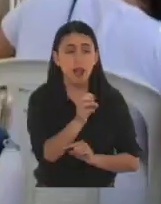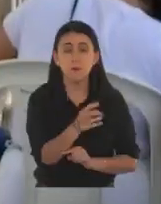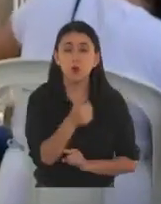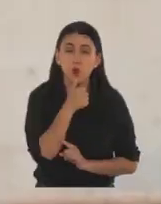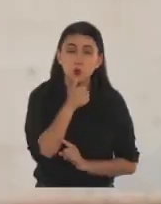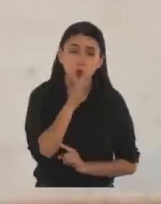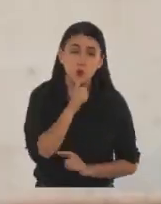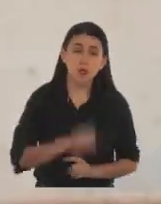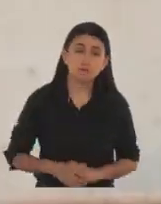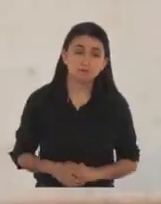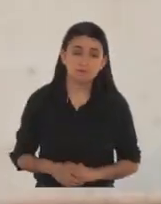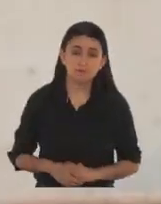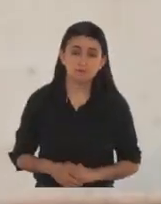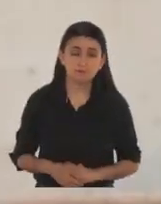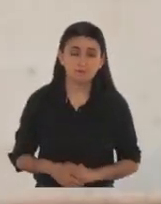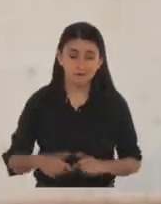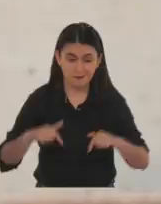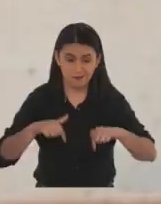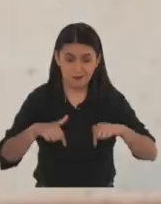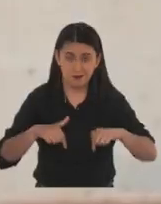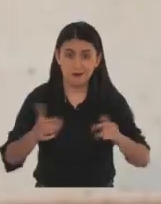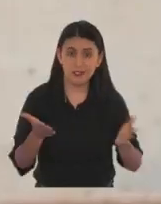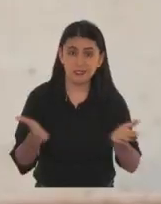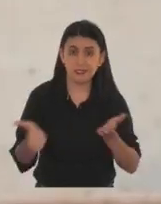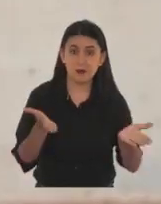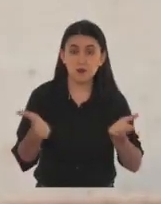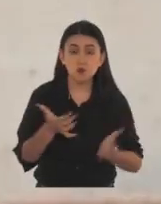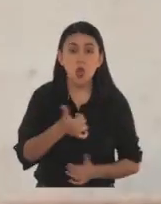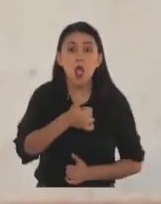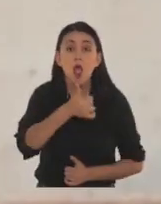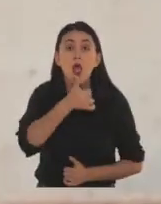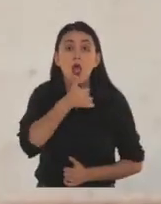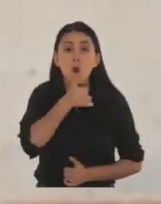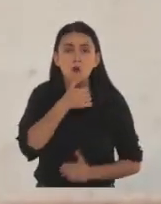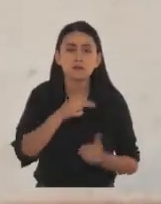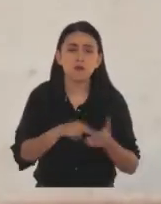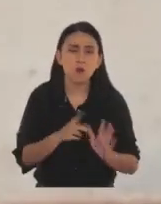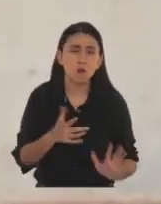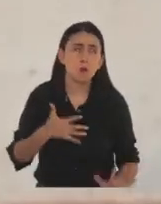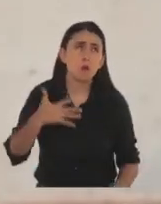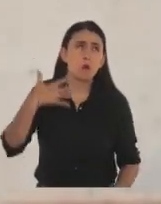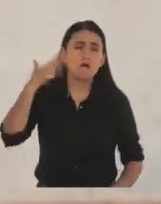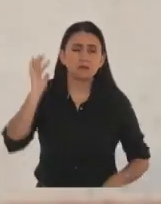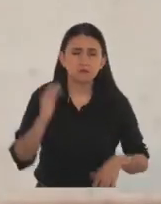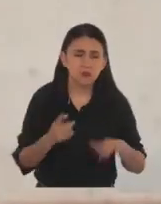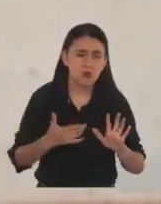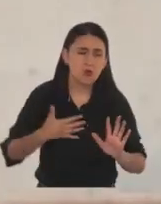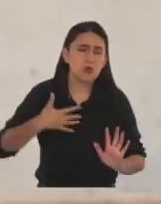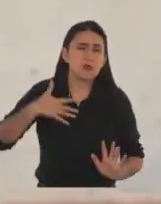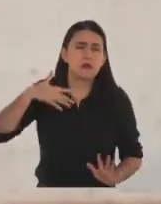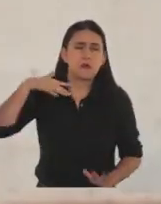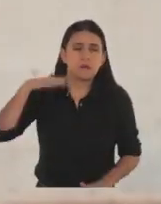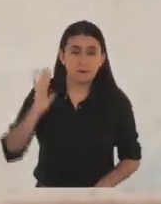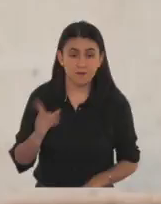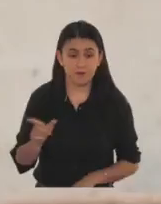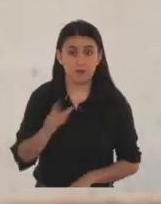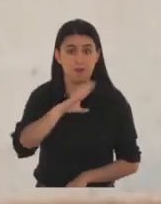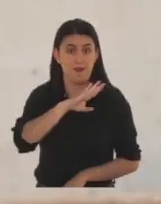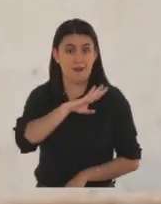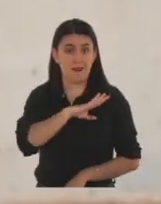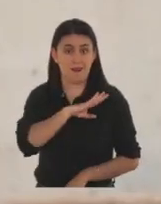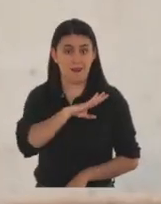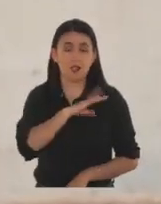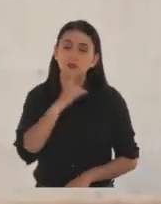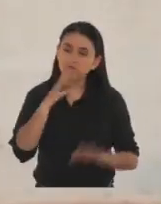Acá el servicio de agua es esporádico. Teniendo en cuenta que, bueno, el señor alcalde, pues su lema es colocar el